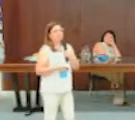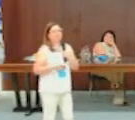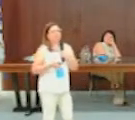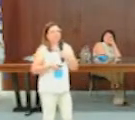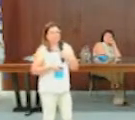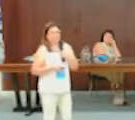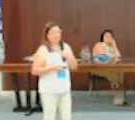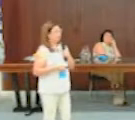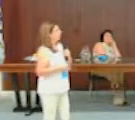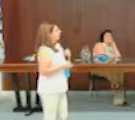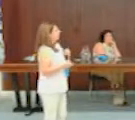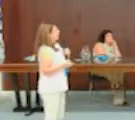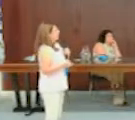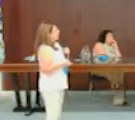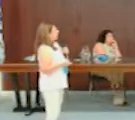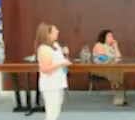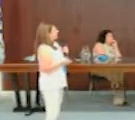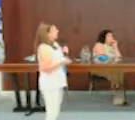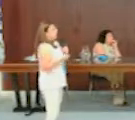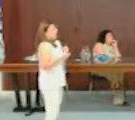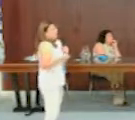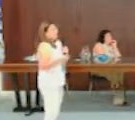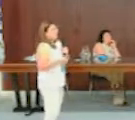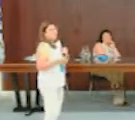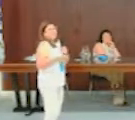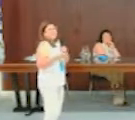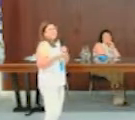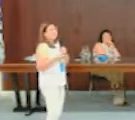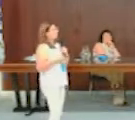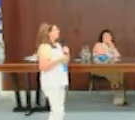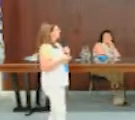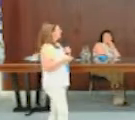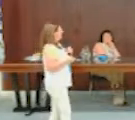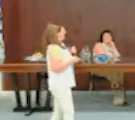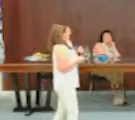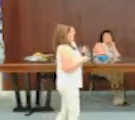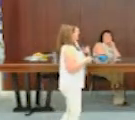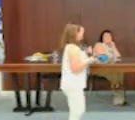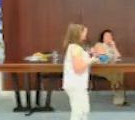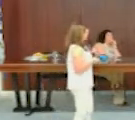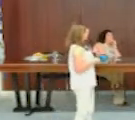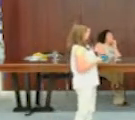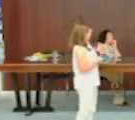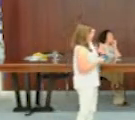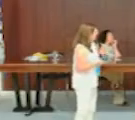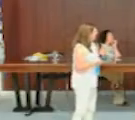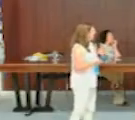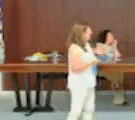médico de cabecera. Y la creciente apelación, el miedo que tenemos a los